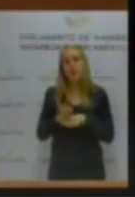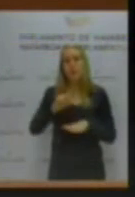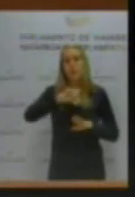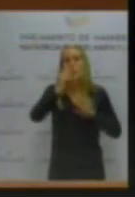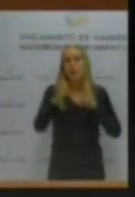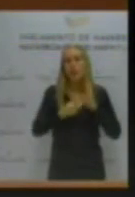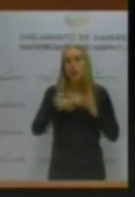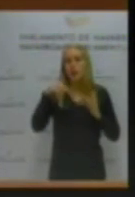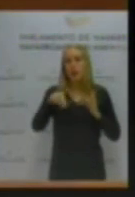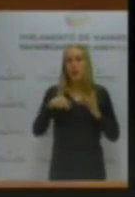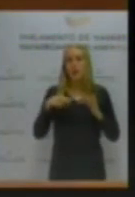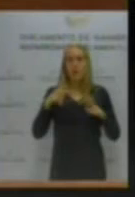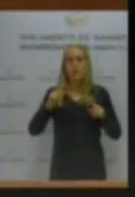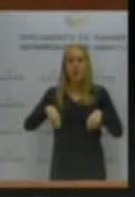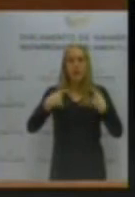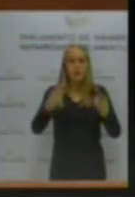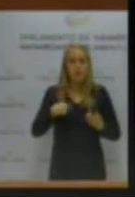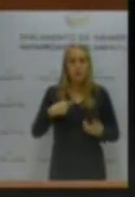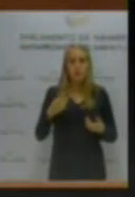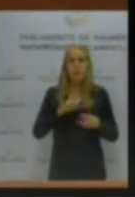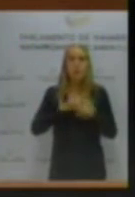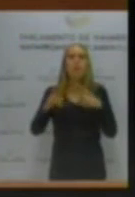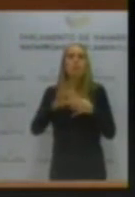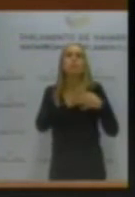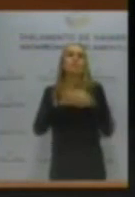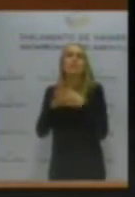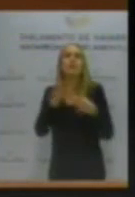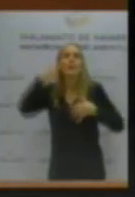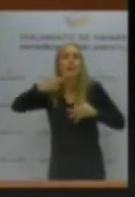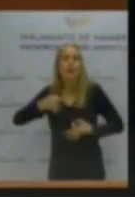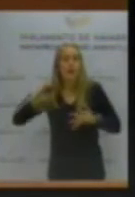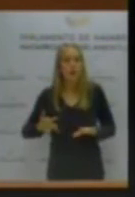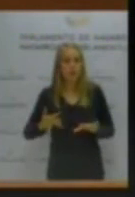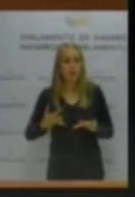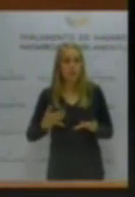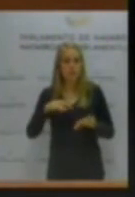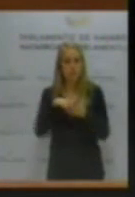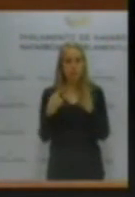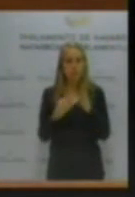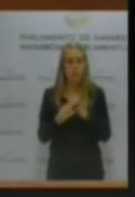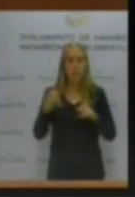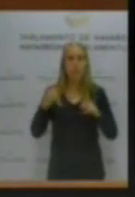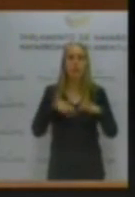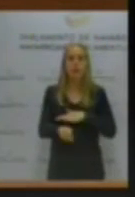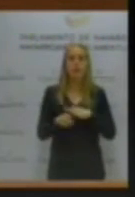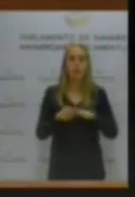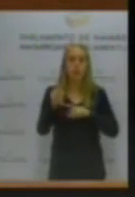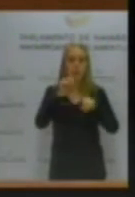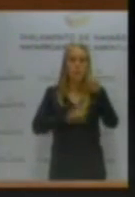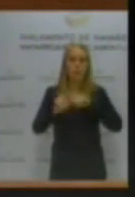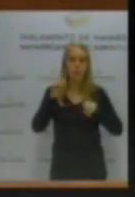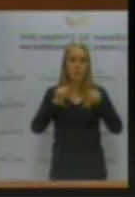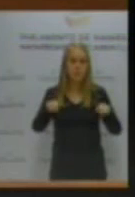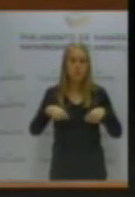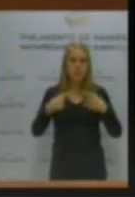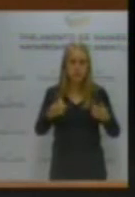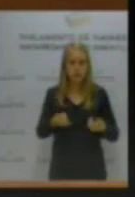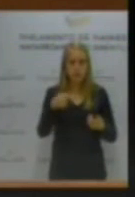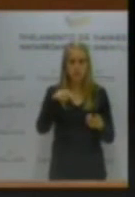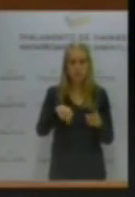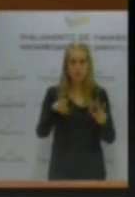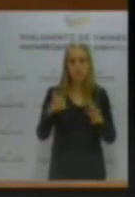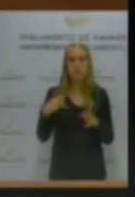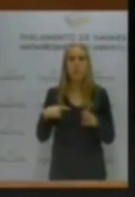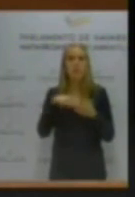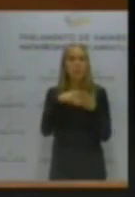se corresponda con la realidad, señora consejera, que solucione los problemas de gestión de residuos, que defina claramente las lagunas del